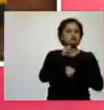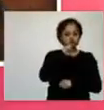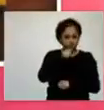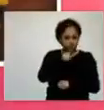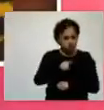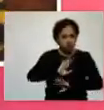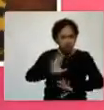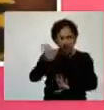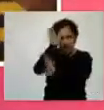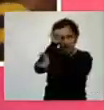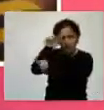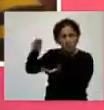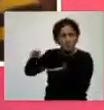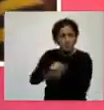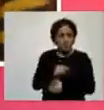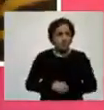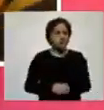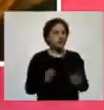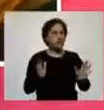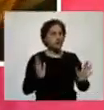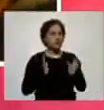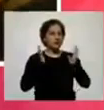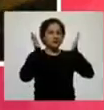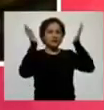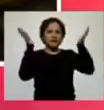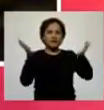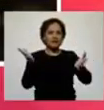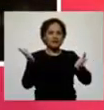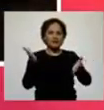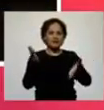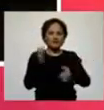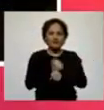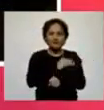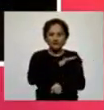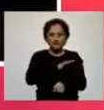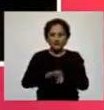¡Órale! Ahora sí me sorprendió. ¡No puedo creer!